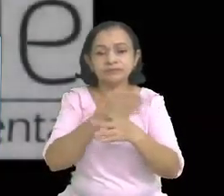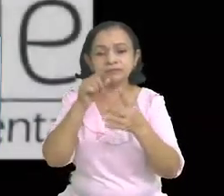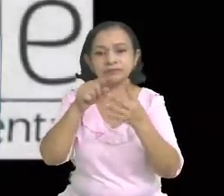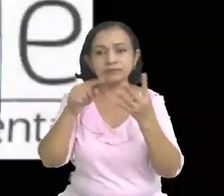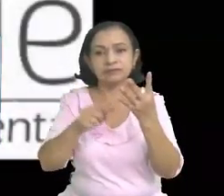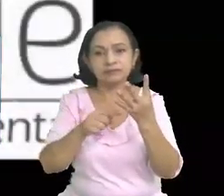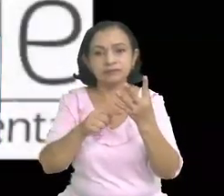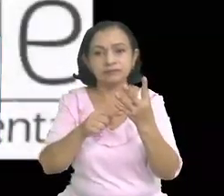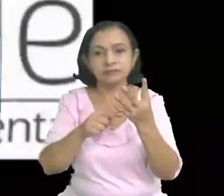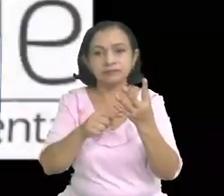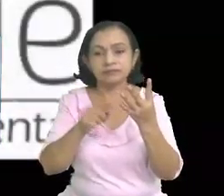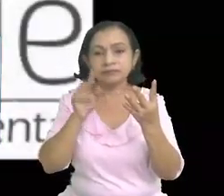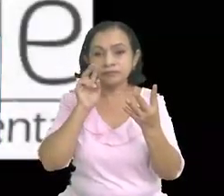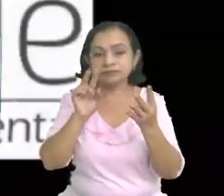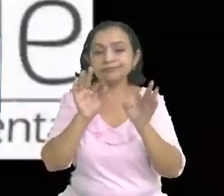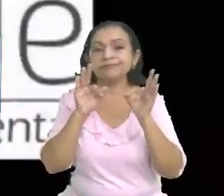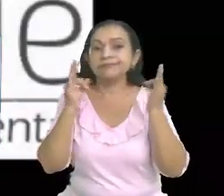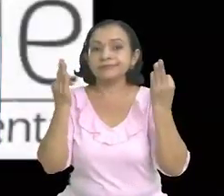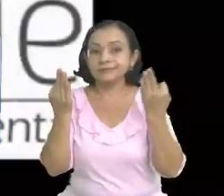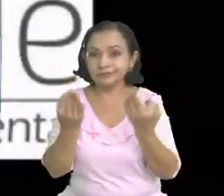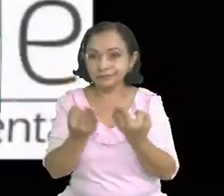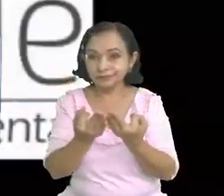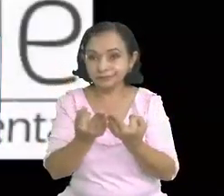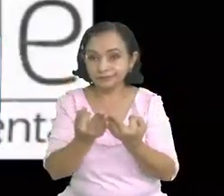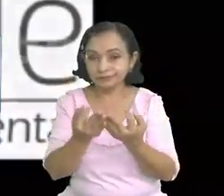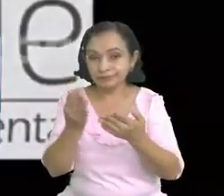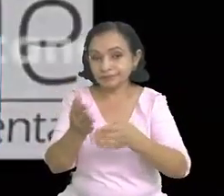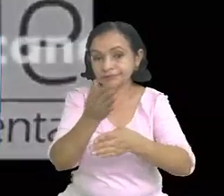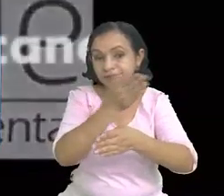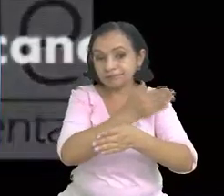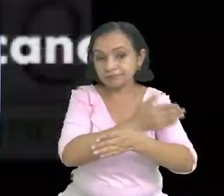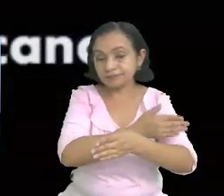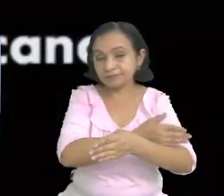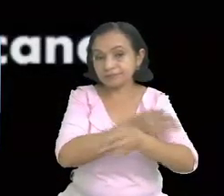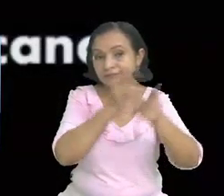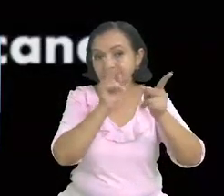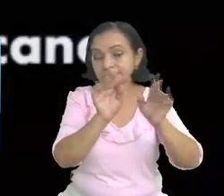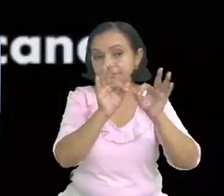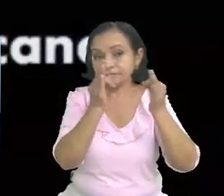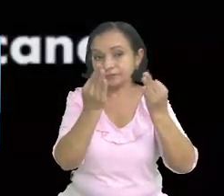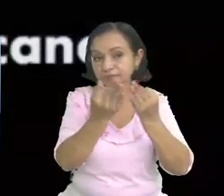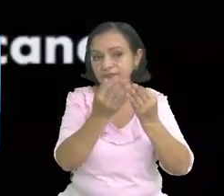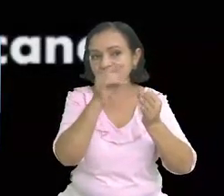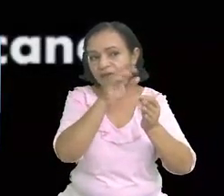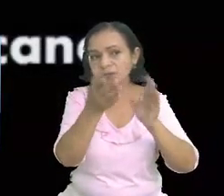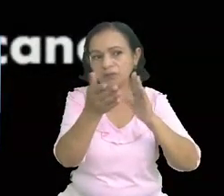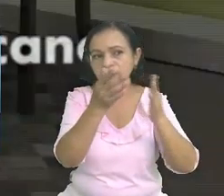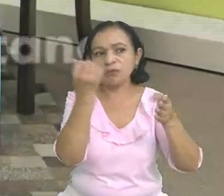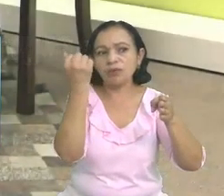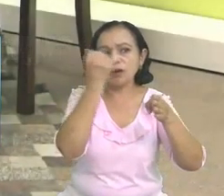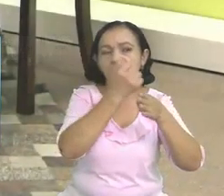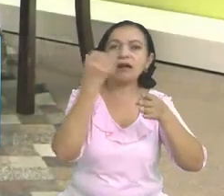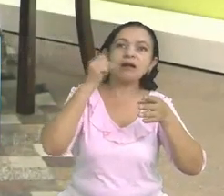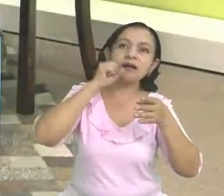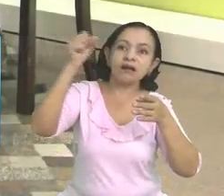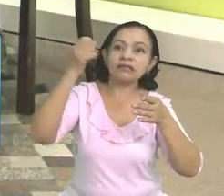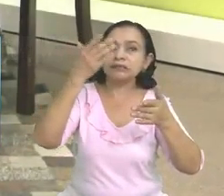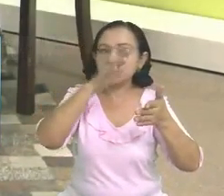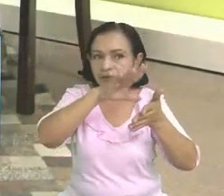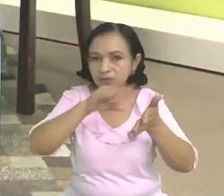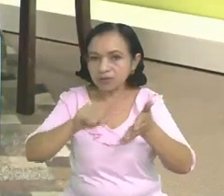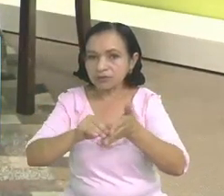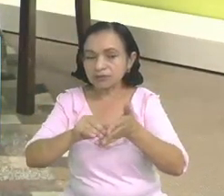influir. Evidentemente la historia familiar, los antecedentes de alguien que haya tenido un suicidio en la familia, historias previas de